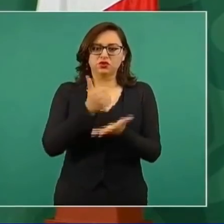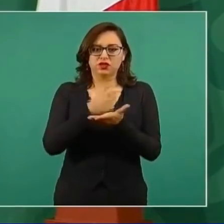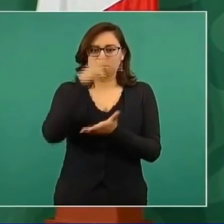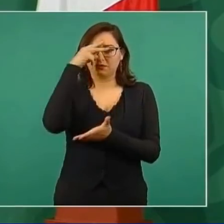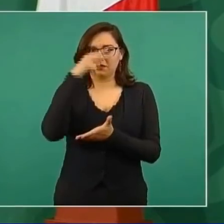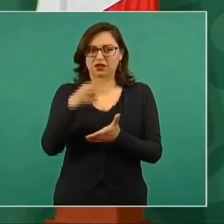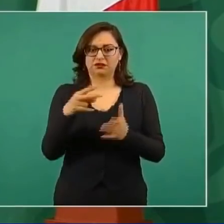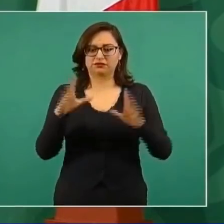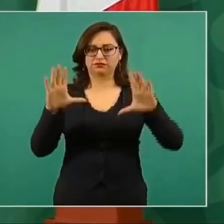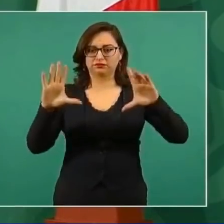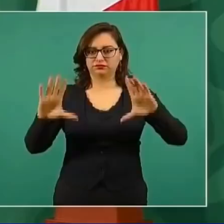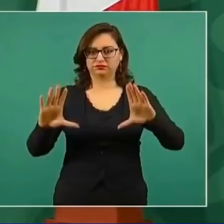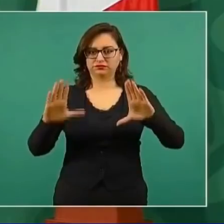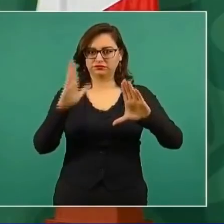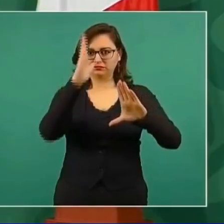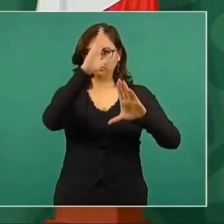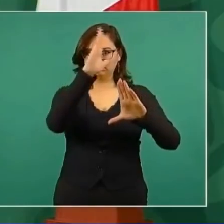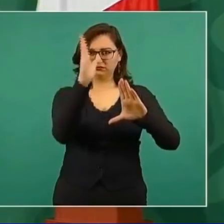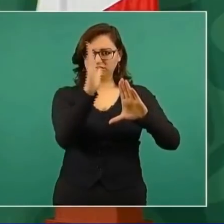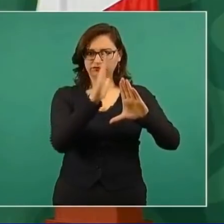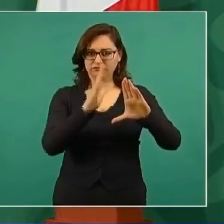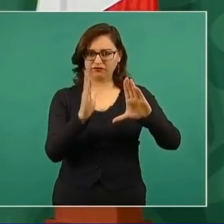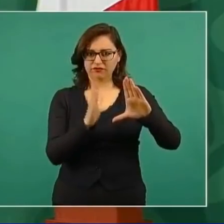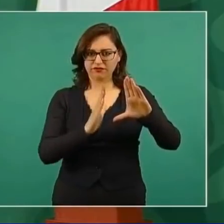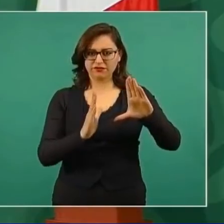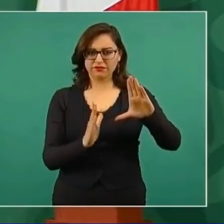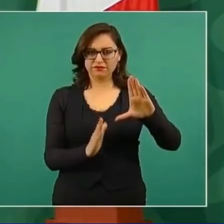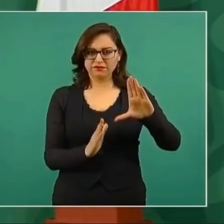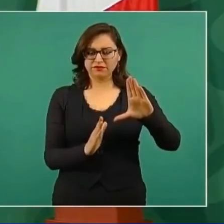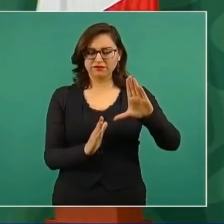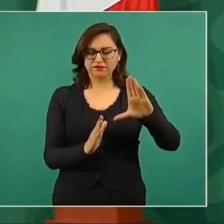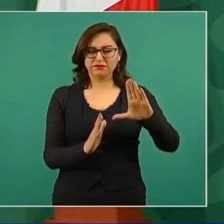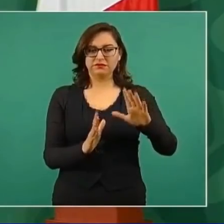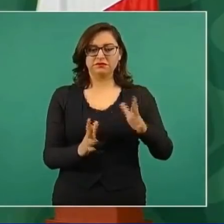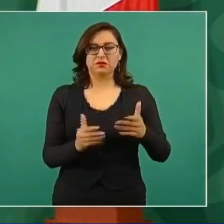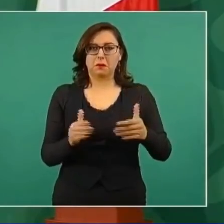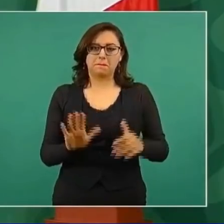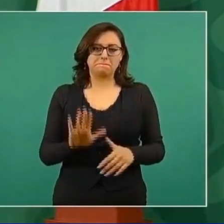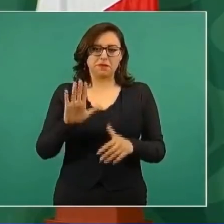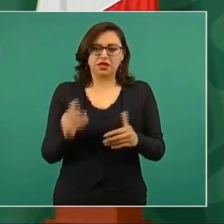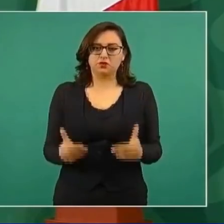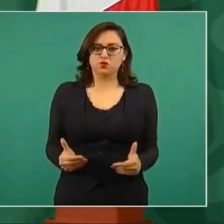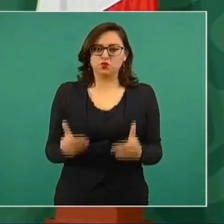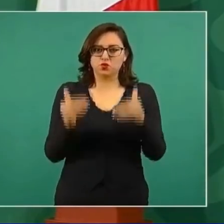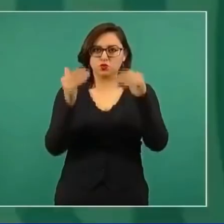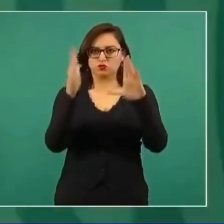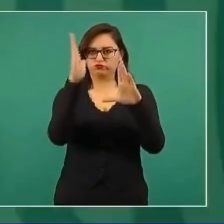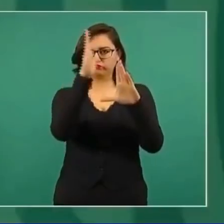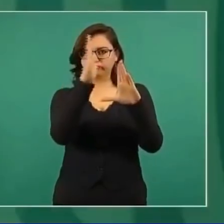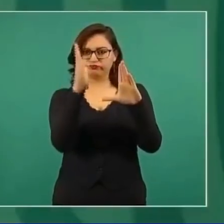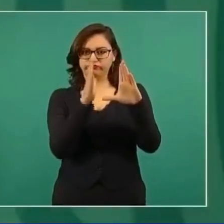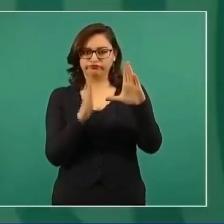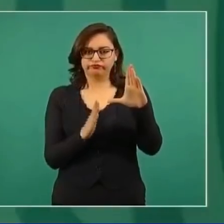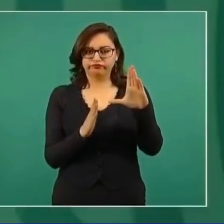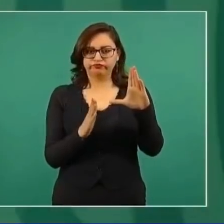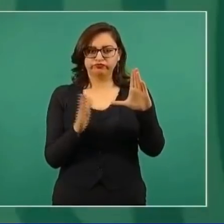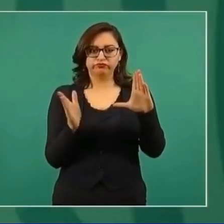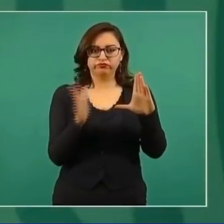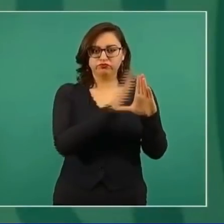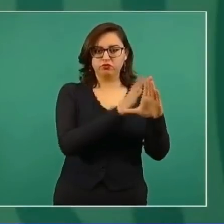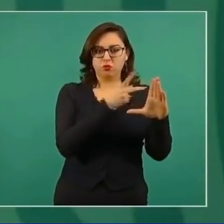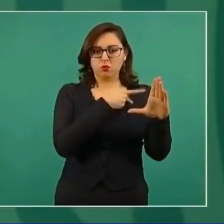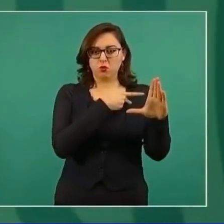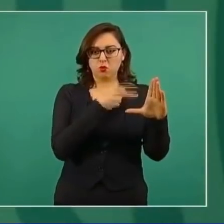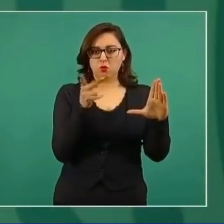y hay una línea como un muro que separa a los pobres de